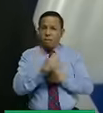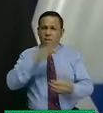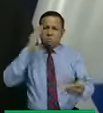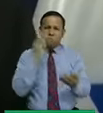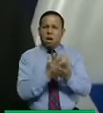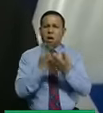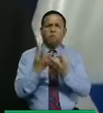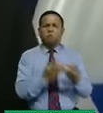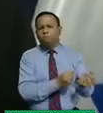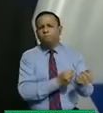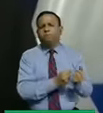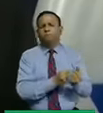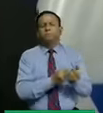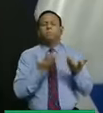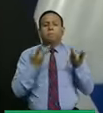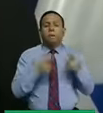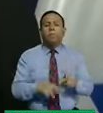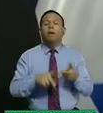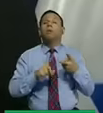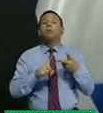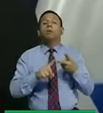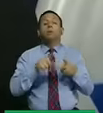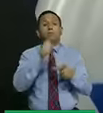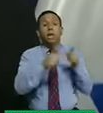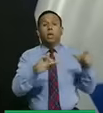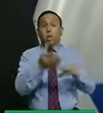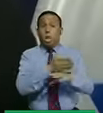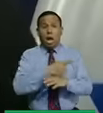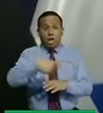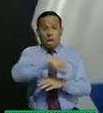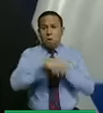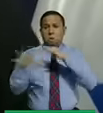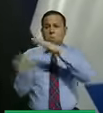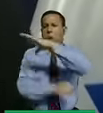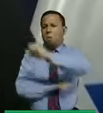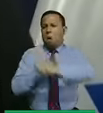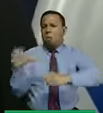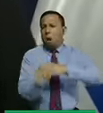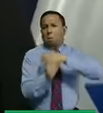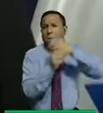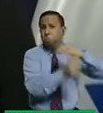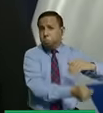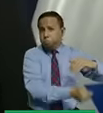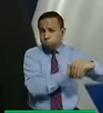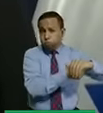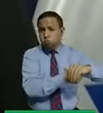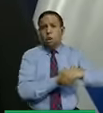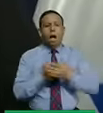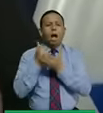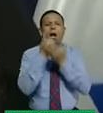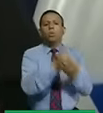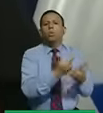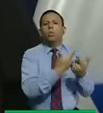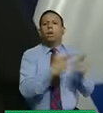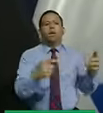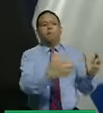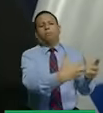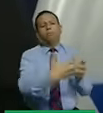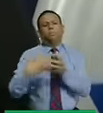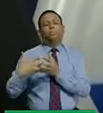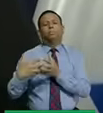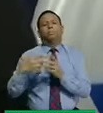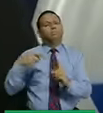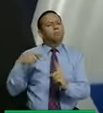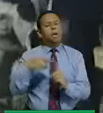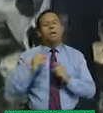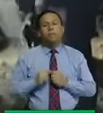de gobierno, y hacer todo lo posible para traer a casa a nuestros rehenes, expresó Netanyahu, quien además reiteró su llamamiento a los